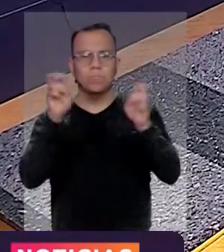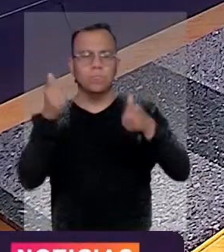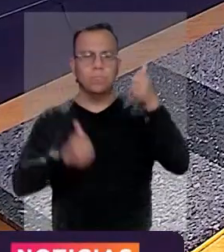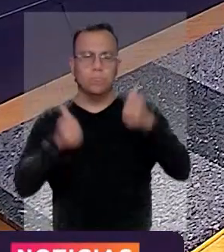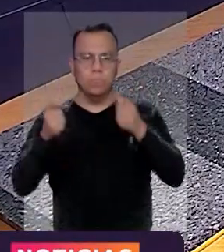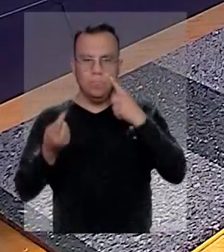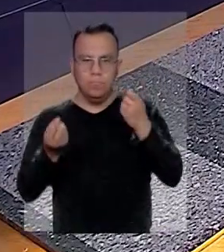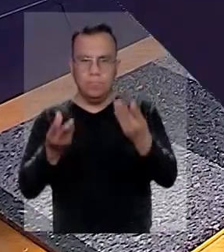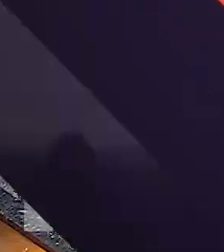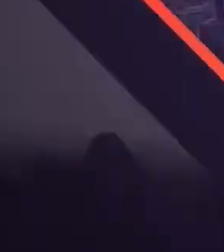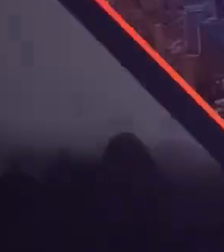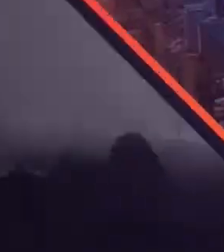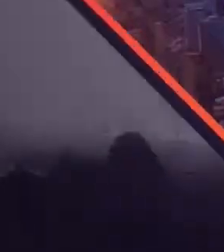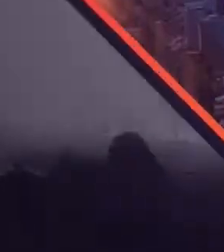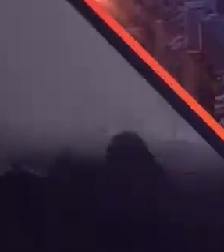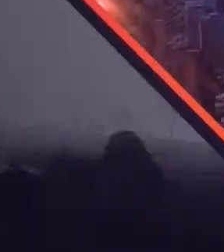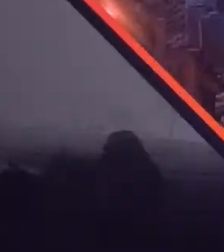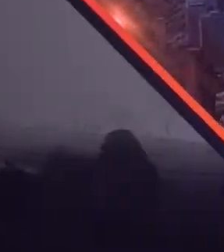esta entrega?